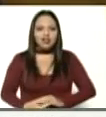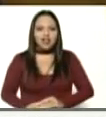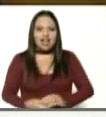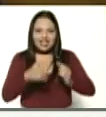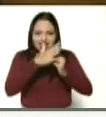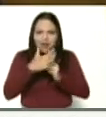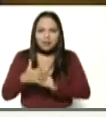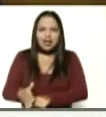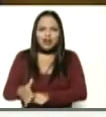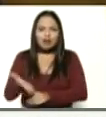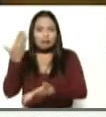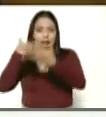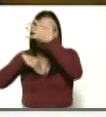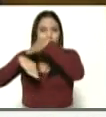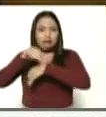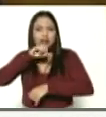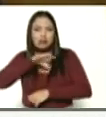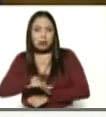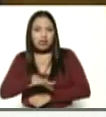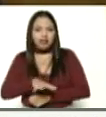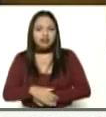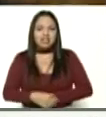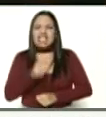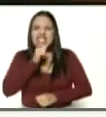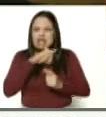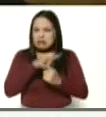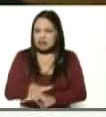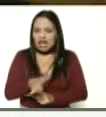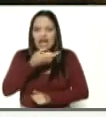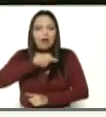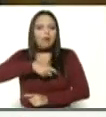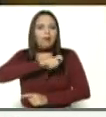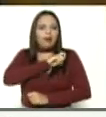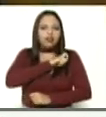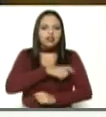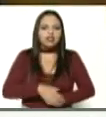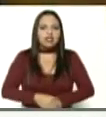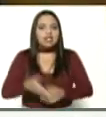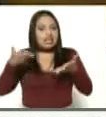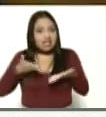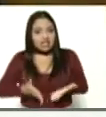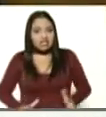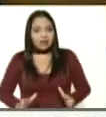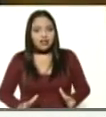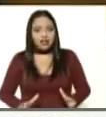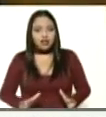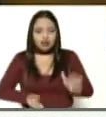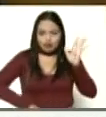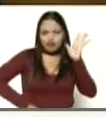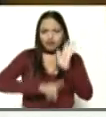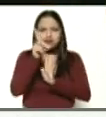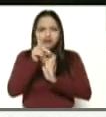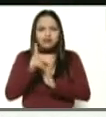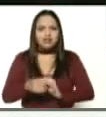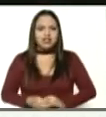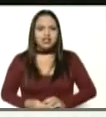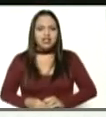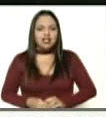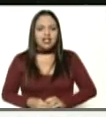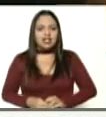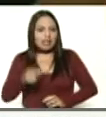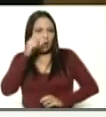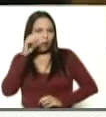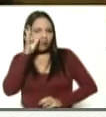más voraz de ese momento, que era el imperio español, y ante el nacimiento y, por supuesto, la gran crecida de Napoleón con el